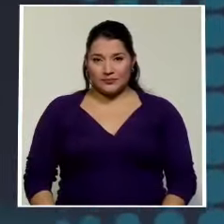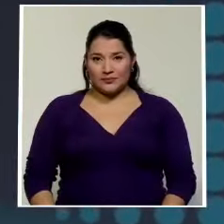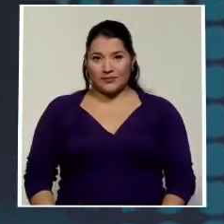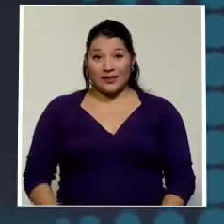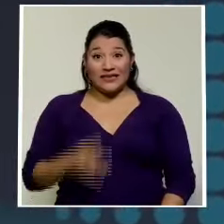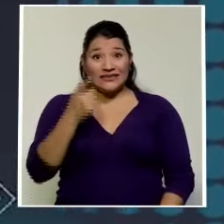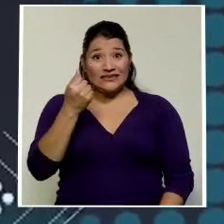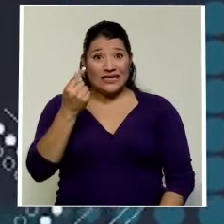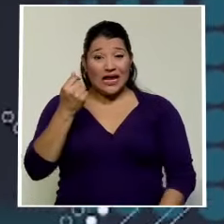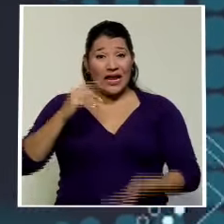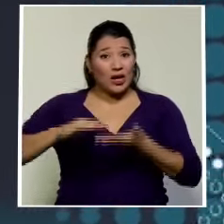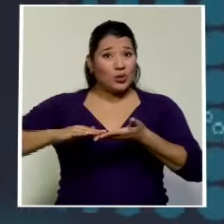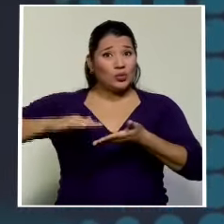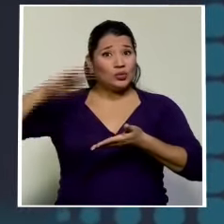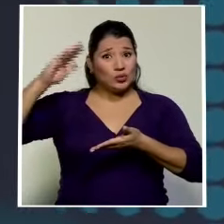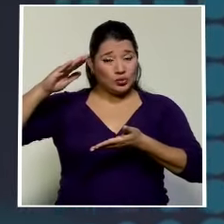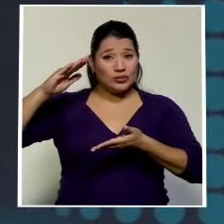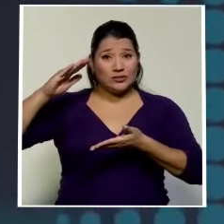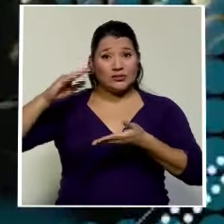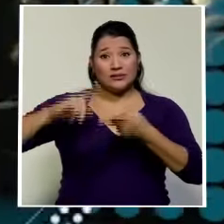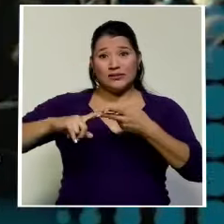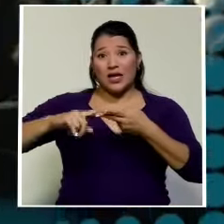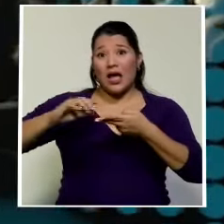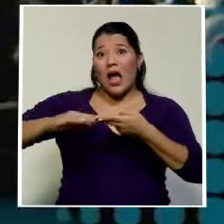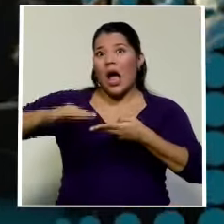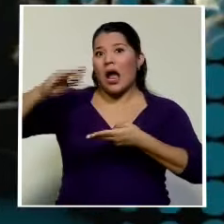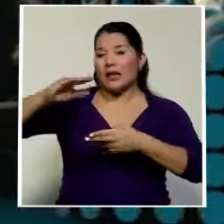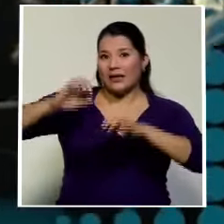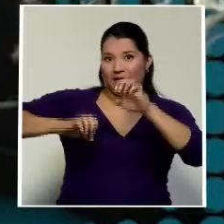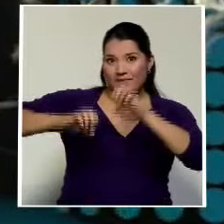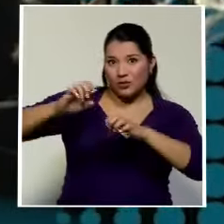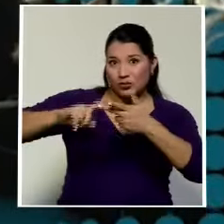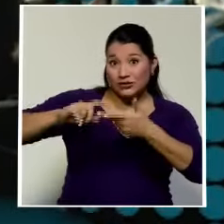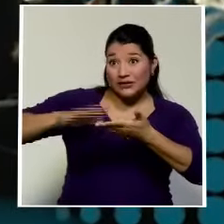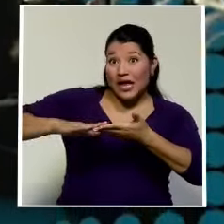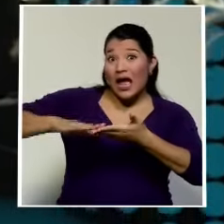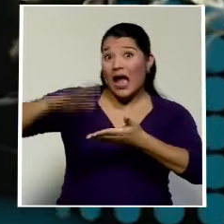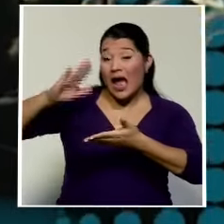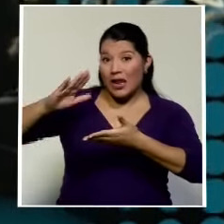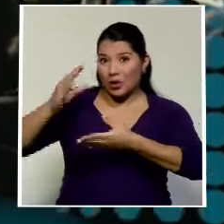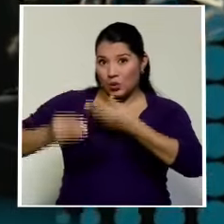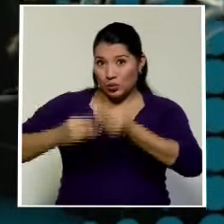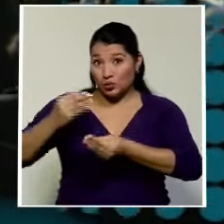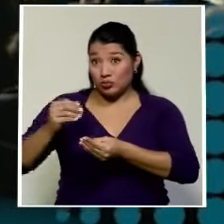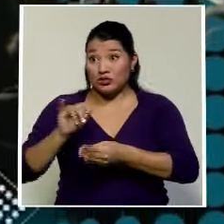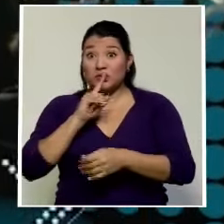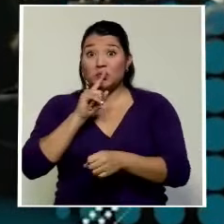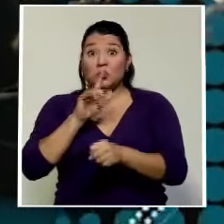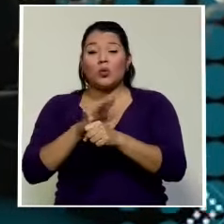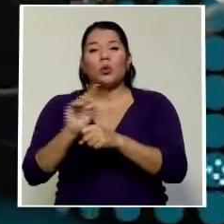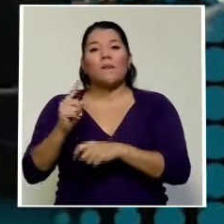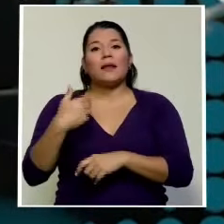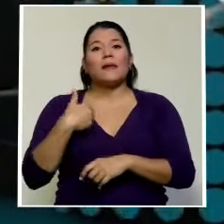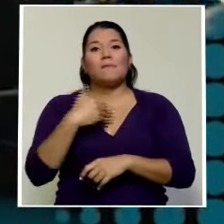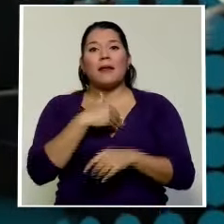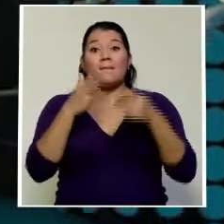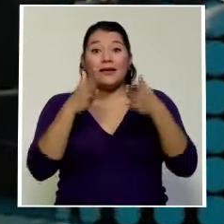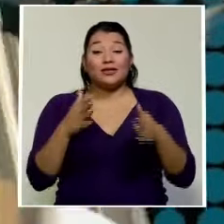Salarios altos, altas cualificaciones, alta productividad fue la promesa del primer ministro Boris Johnson ante su partido